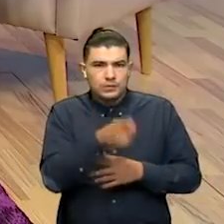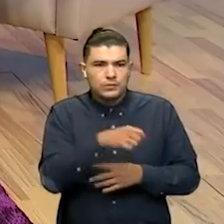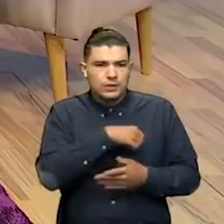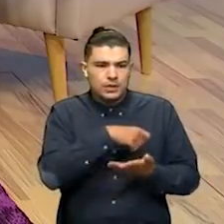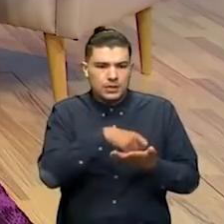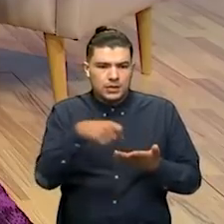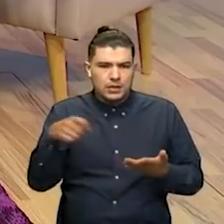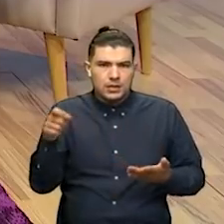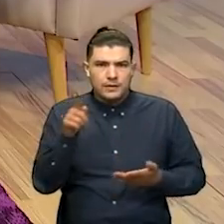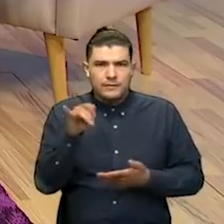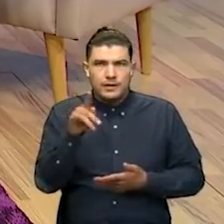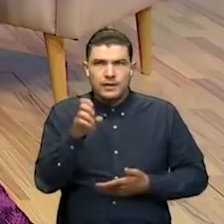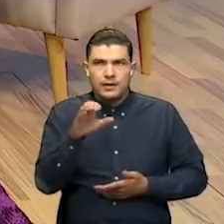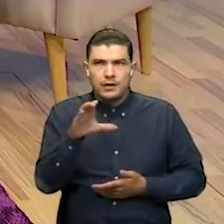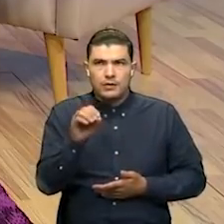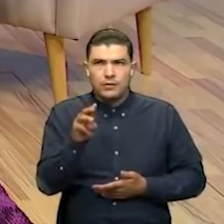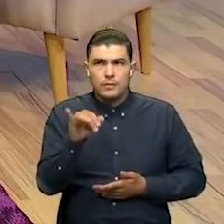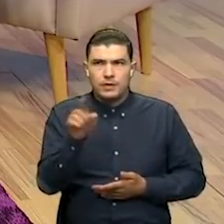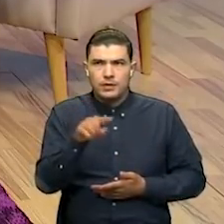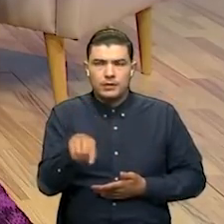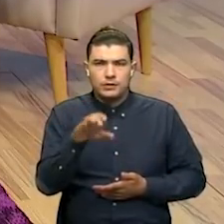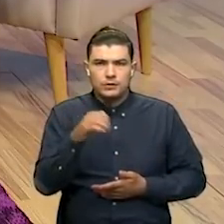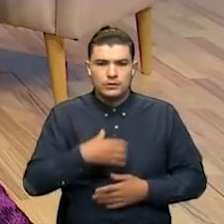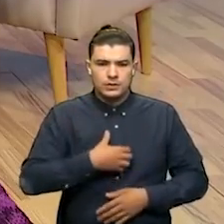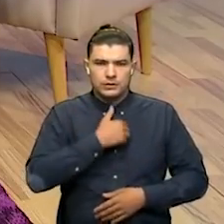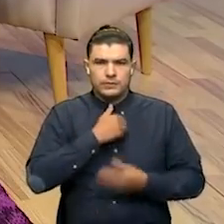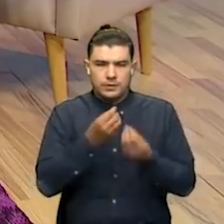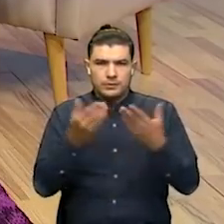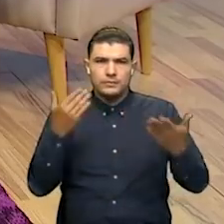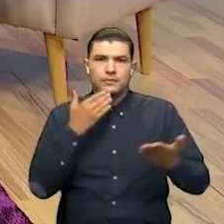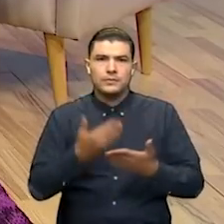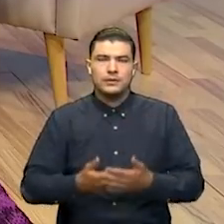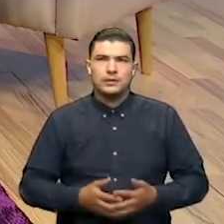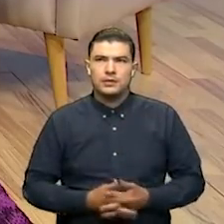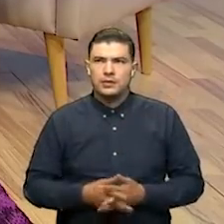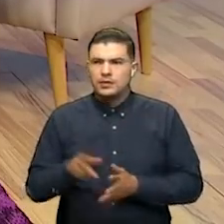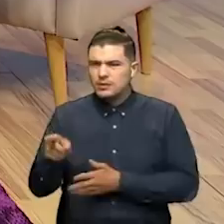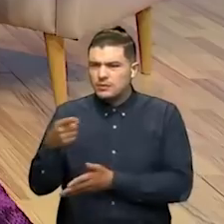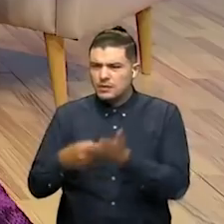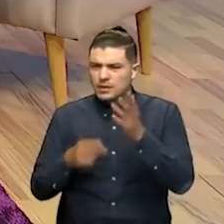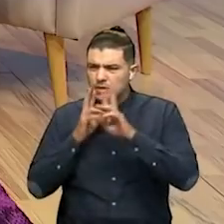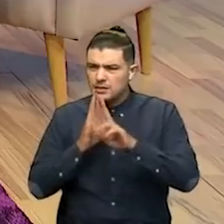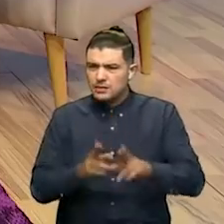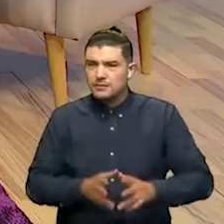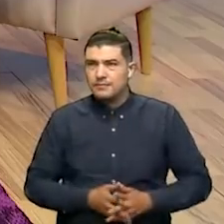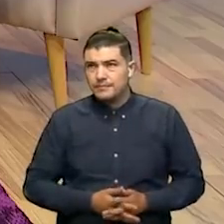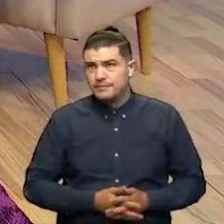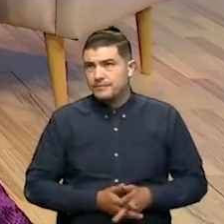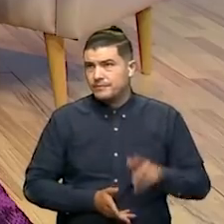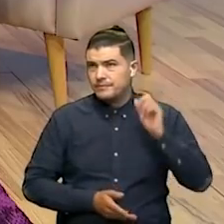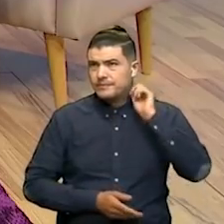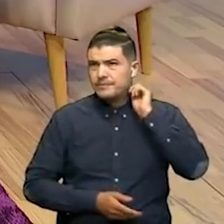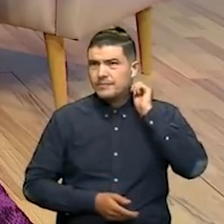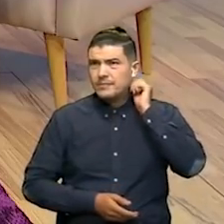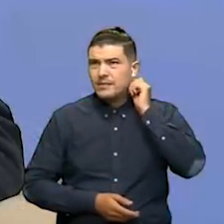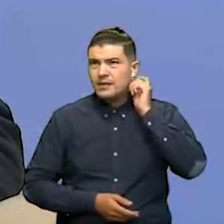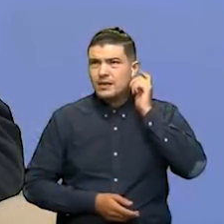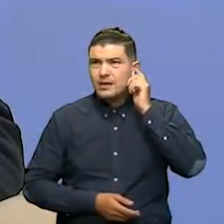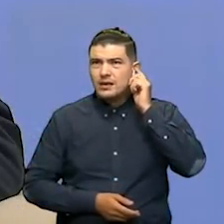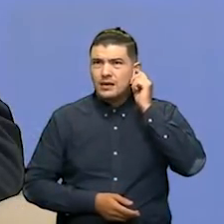de fideicomiso civil? Muchas gracias. ¿Qué le contestamos, abogado? Mediante el contrato